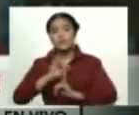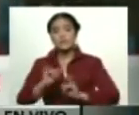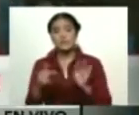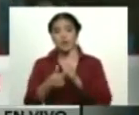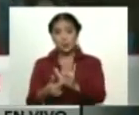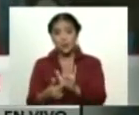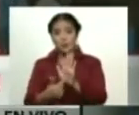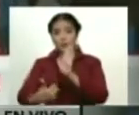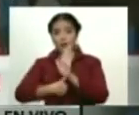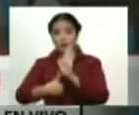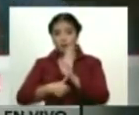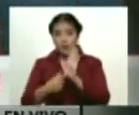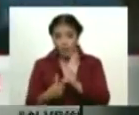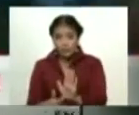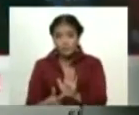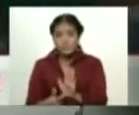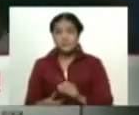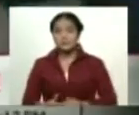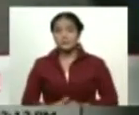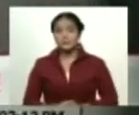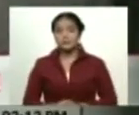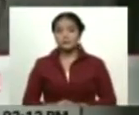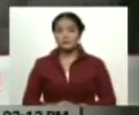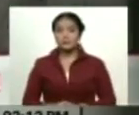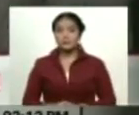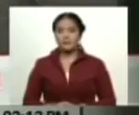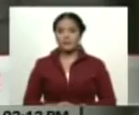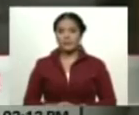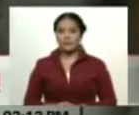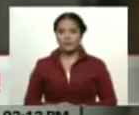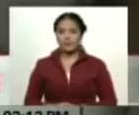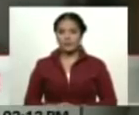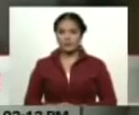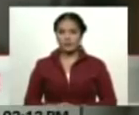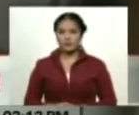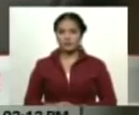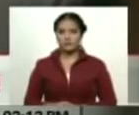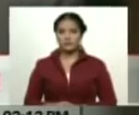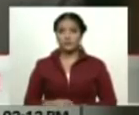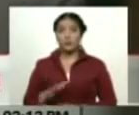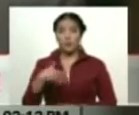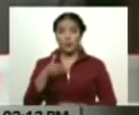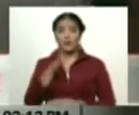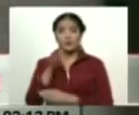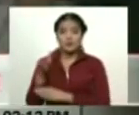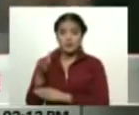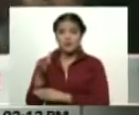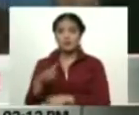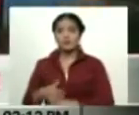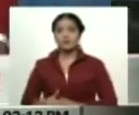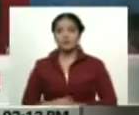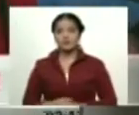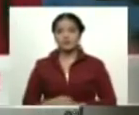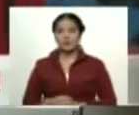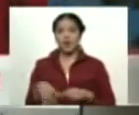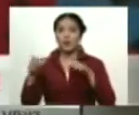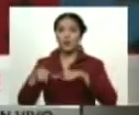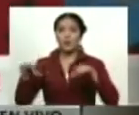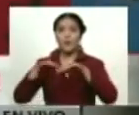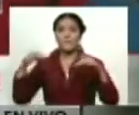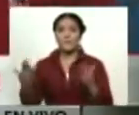presentada su cédula de identidad, poder dirigirse a la mesa electoral que